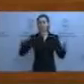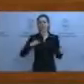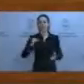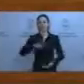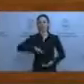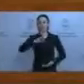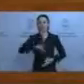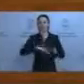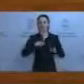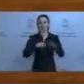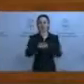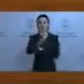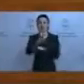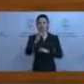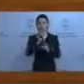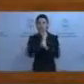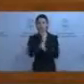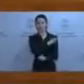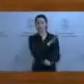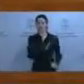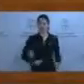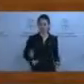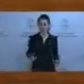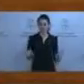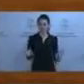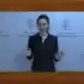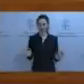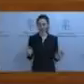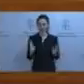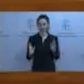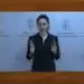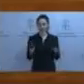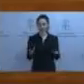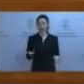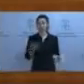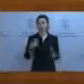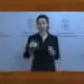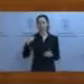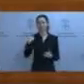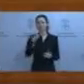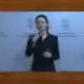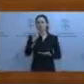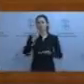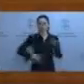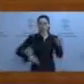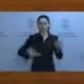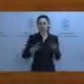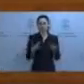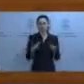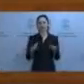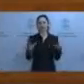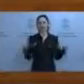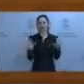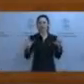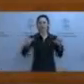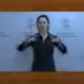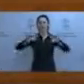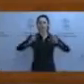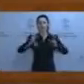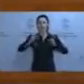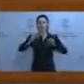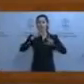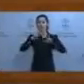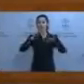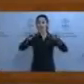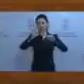el acceso al empleo temporal. A esto me refería antes cuando dije que en medios de prensa regional se había hablado sobre este tema y